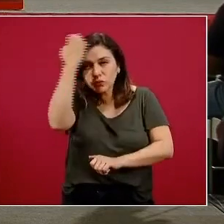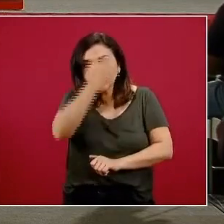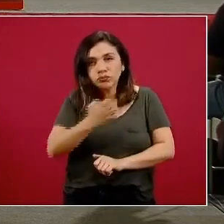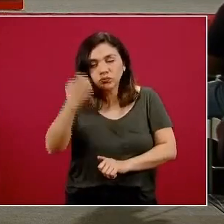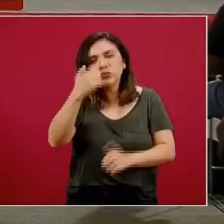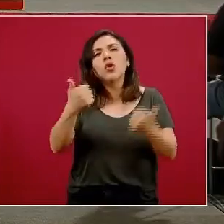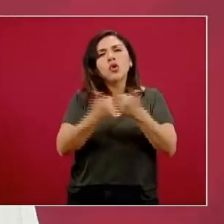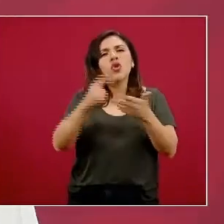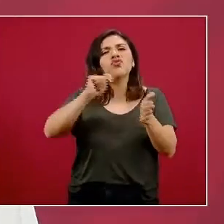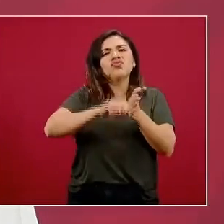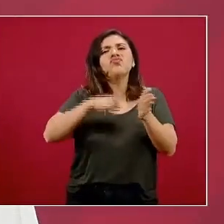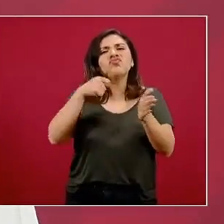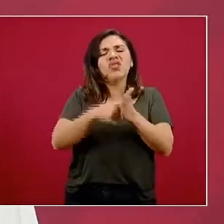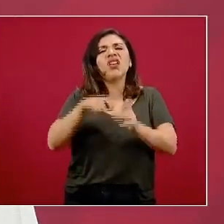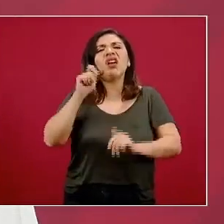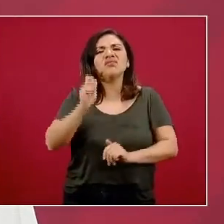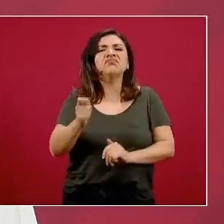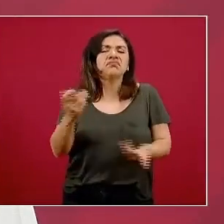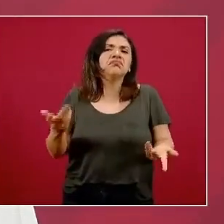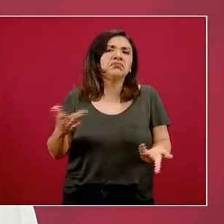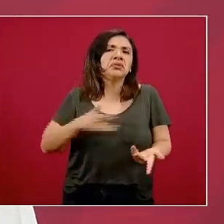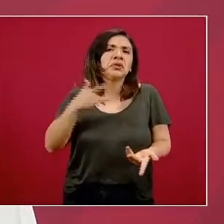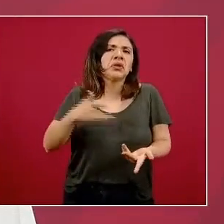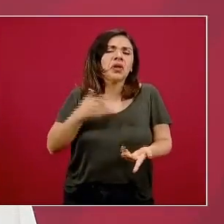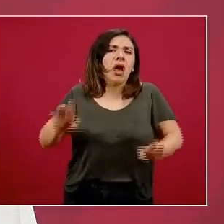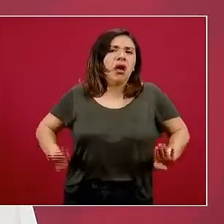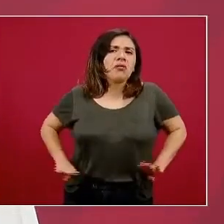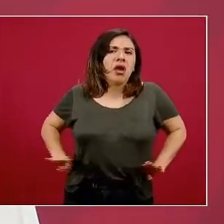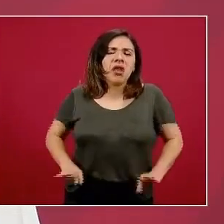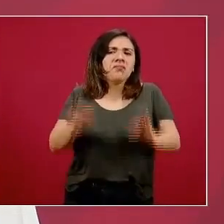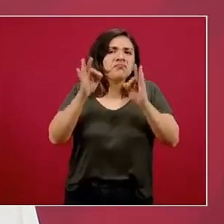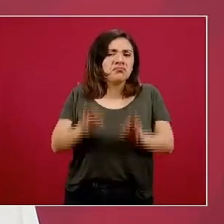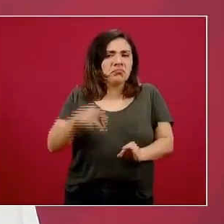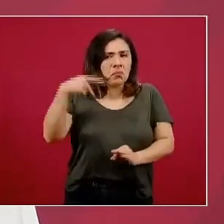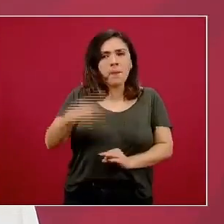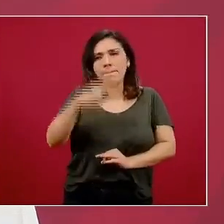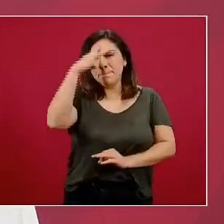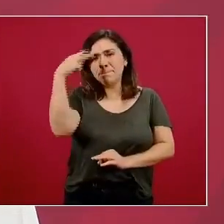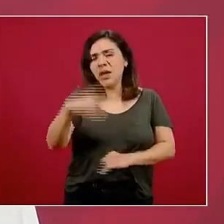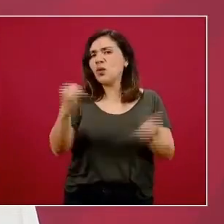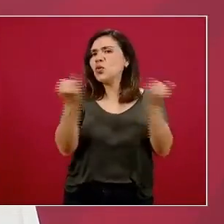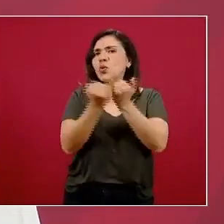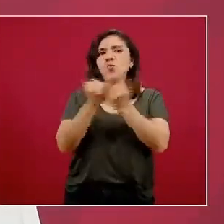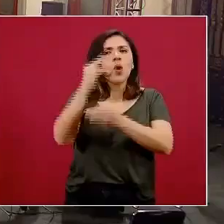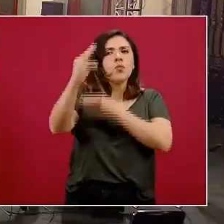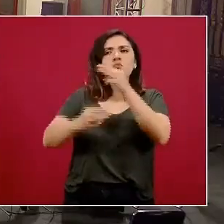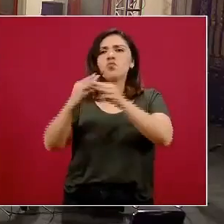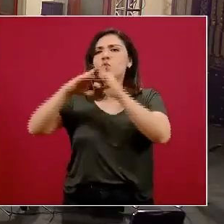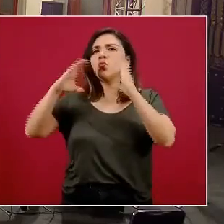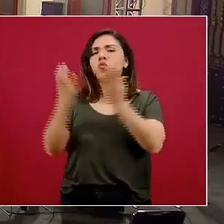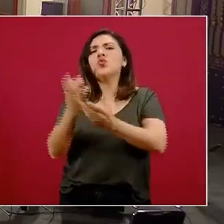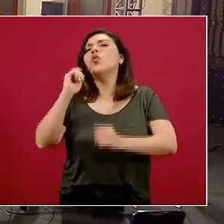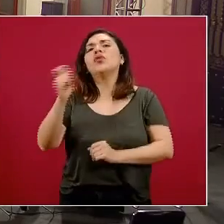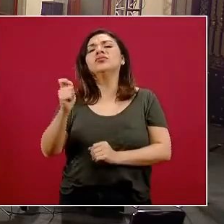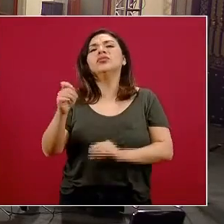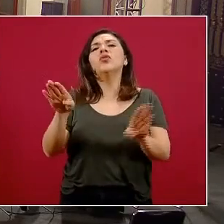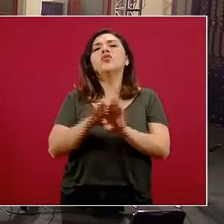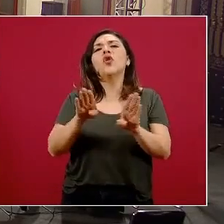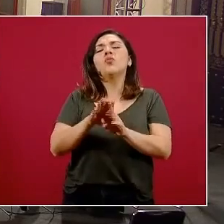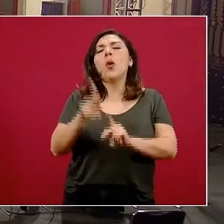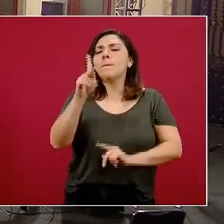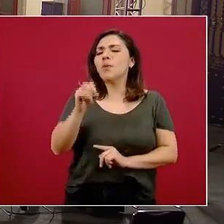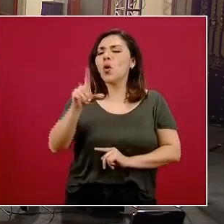una técnica que se considera el estándar en México y en el mundo, que es la reacción en cadena de